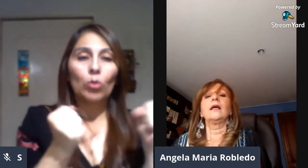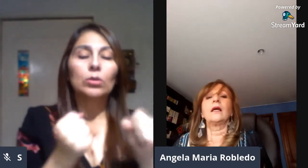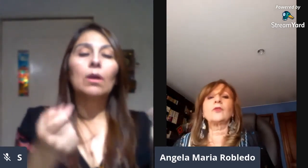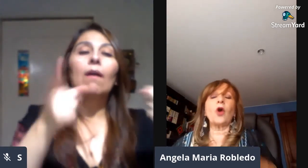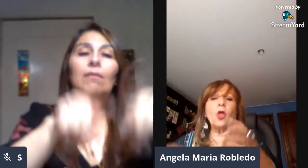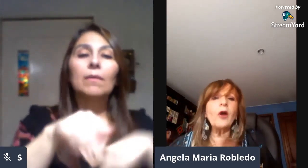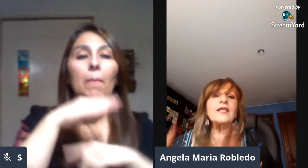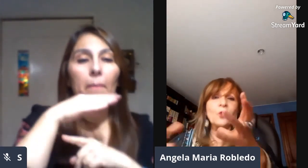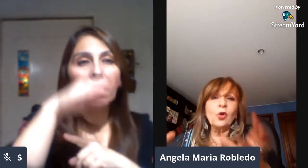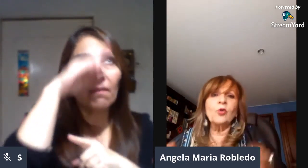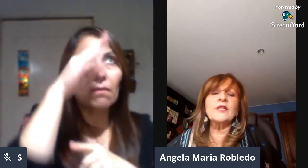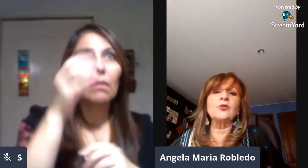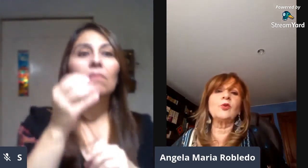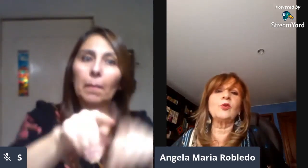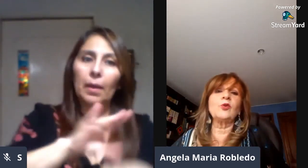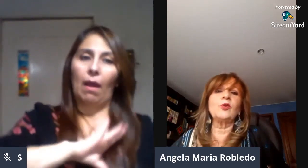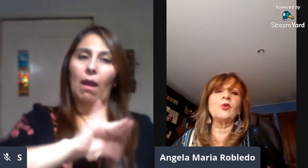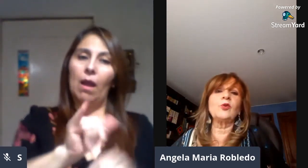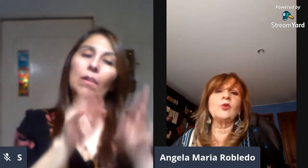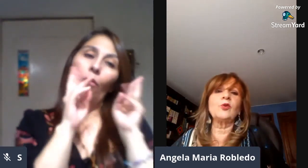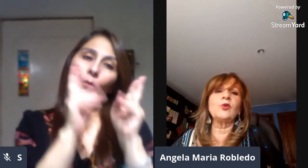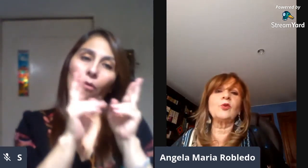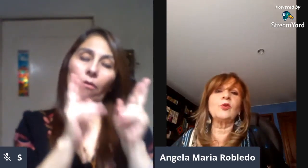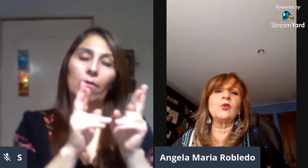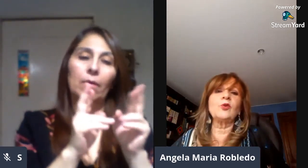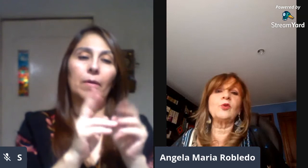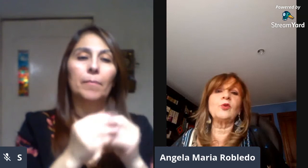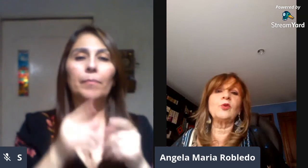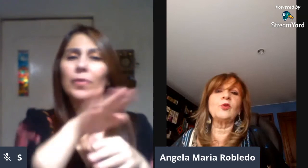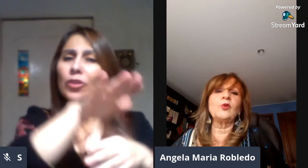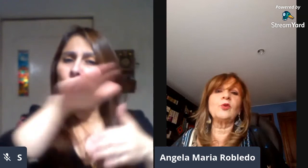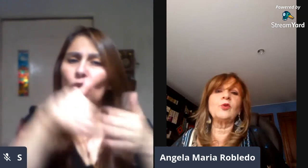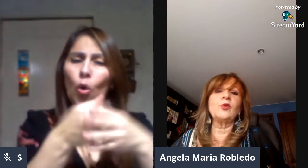Cali, todo eso nos ayuda.